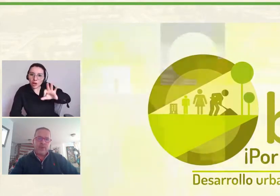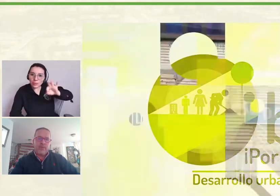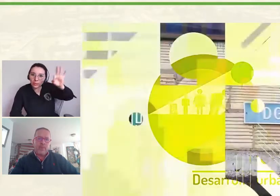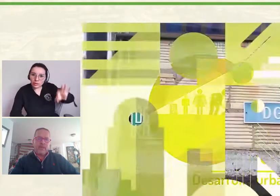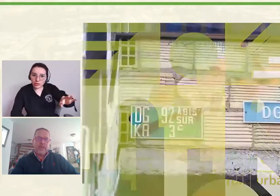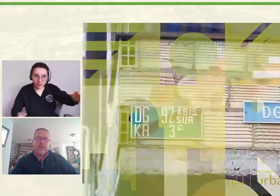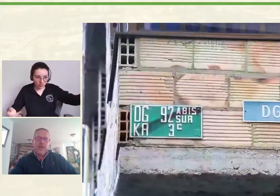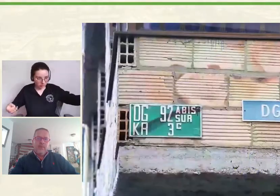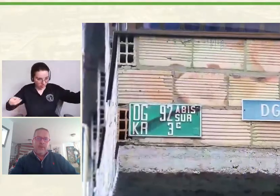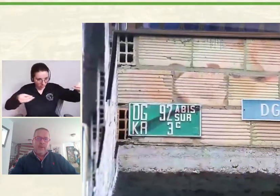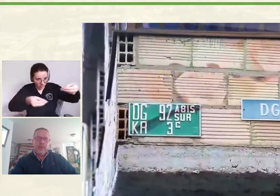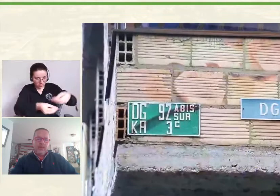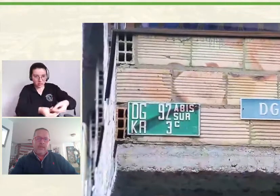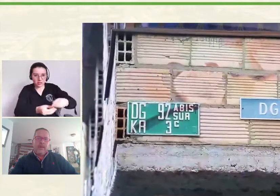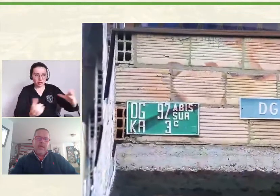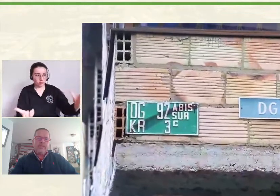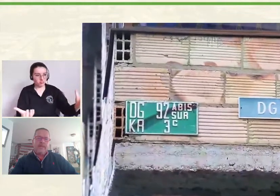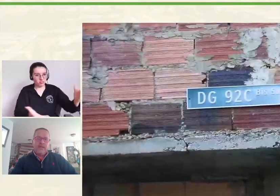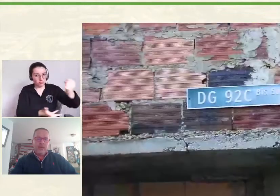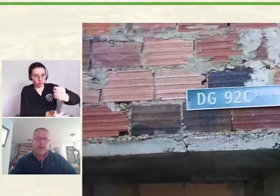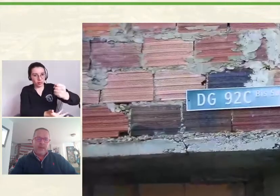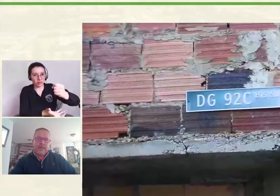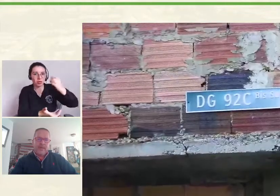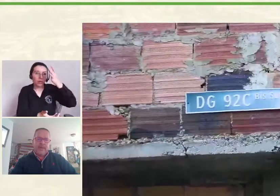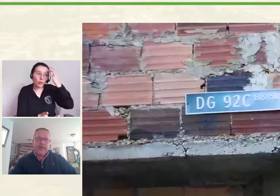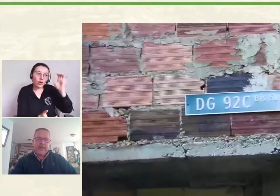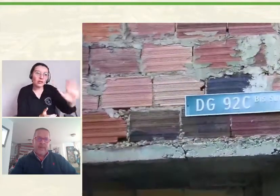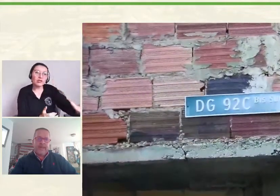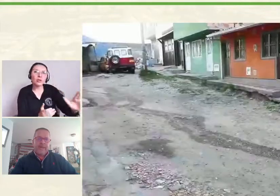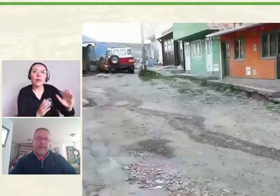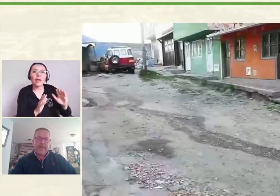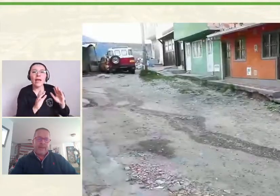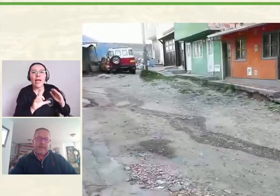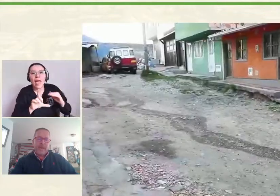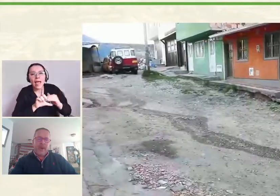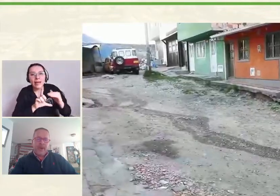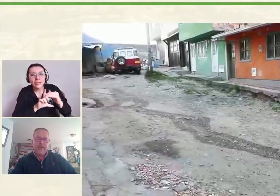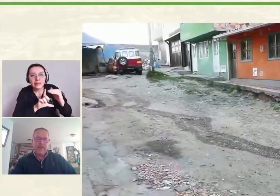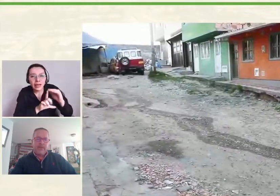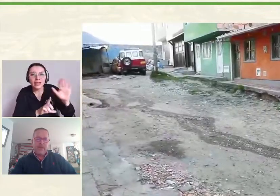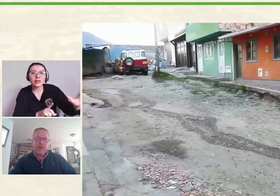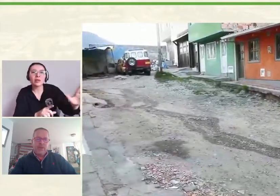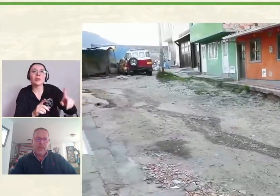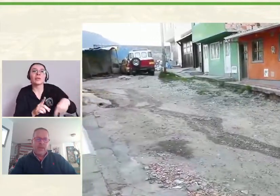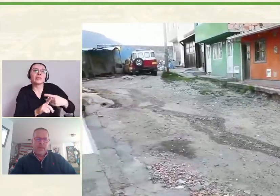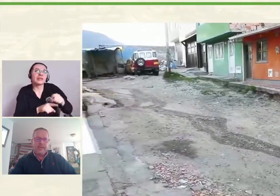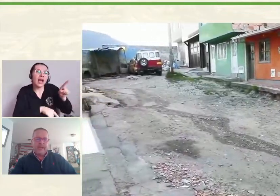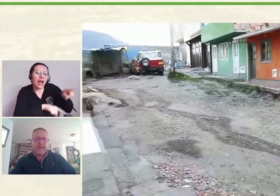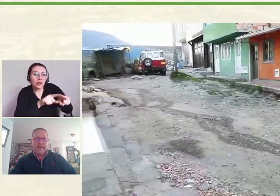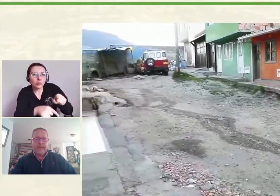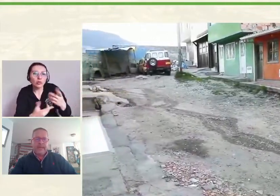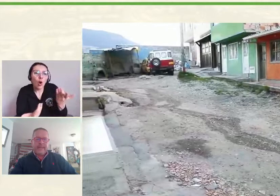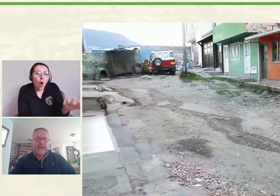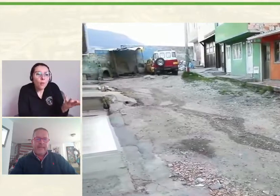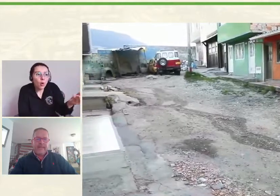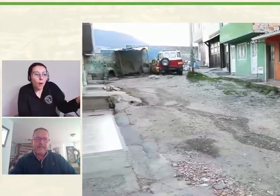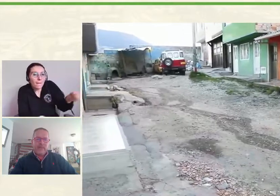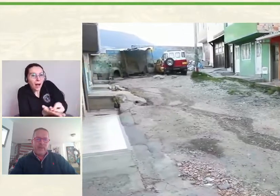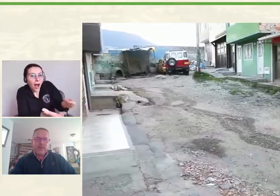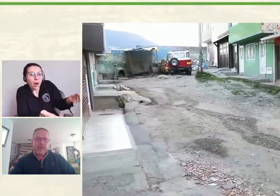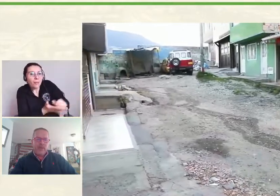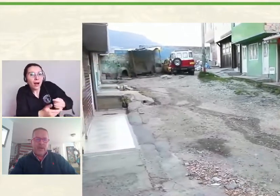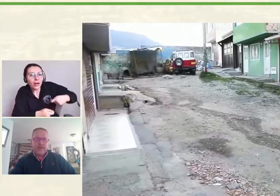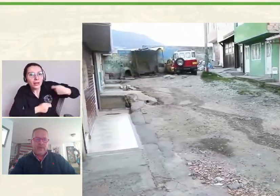25% de su aporte. ¿Por qué? Por el tema del estrato y por el tema de la capacidad de pago. Ahí estamos viendo una de las calles que